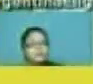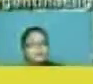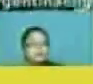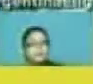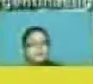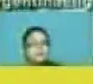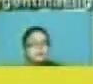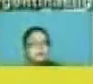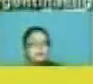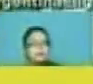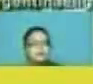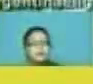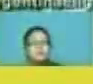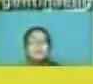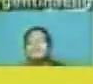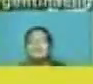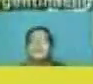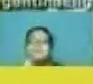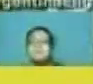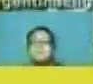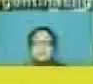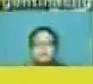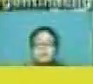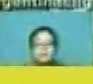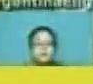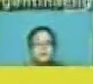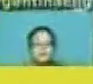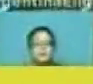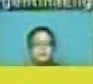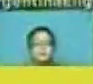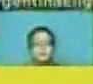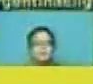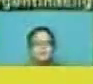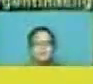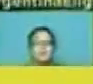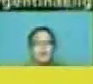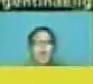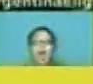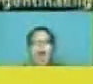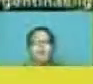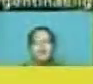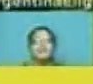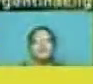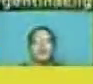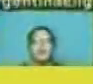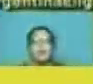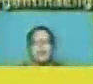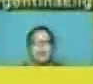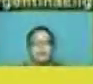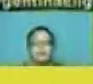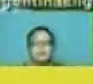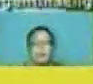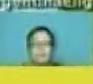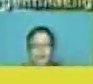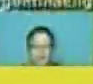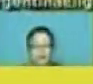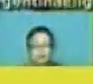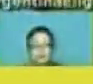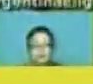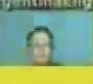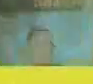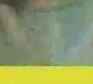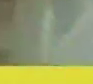con sus declaraciones. Macri y su familia se beneficiaron del gobierno dictatorial de Videla. Vamos a escuchar, sigue hablando.